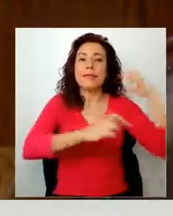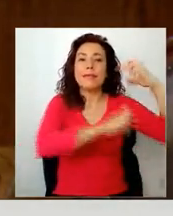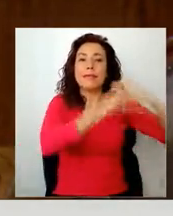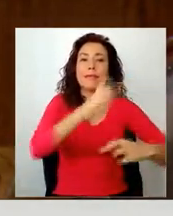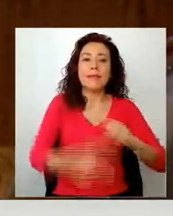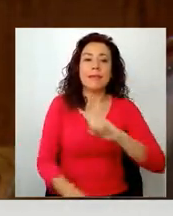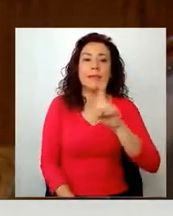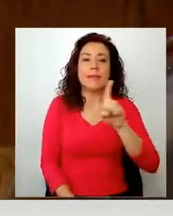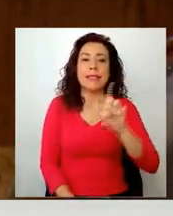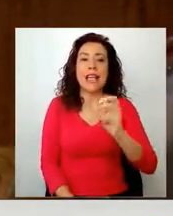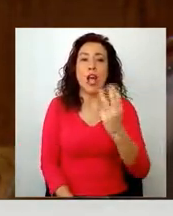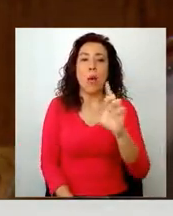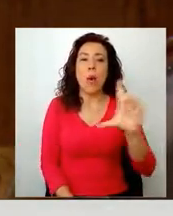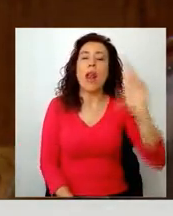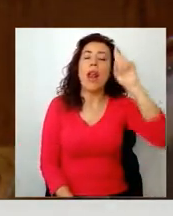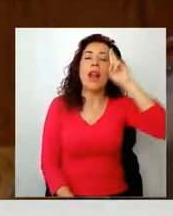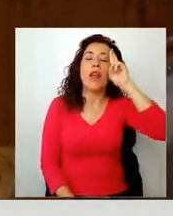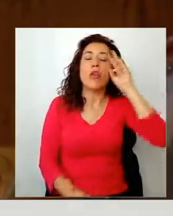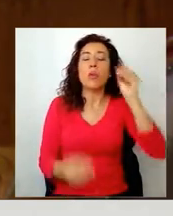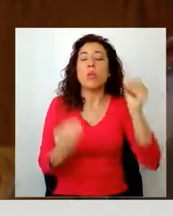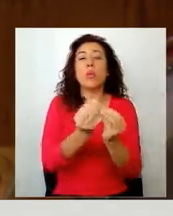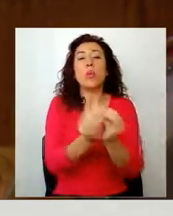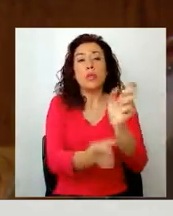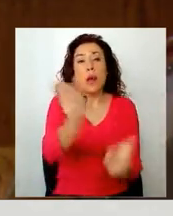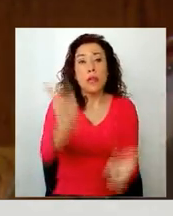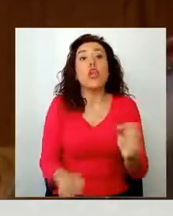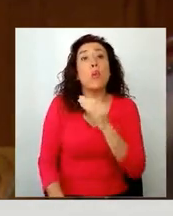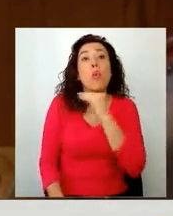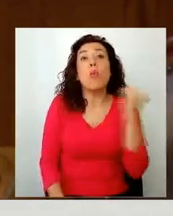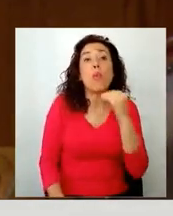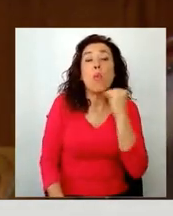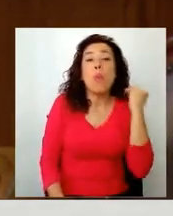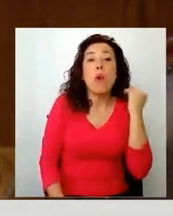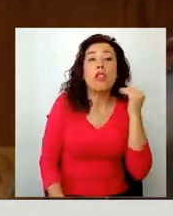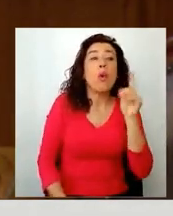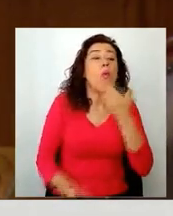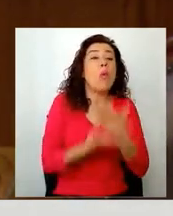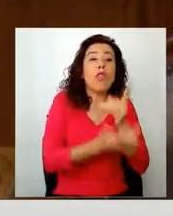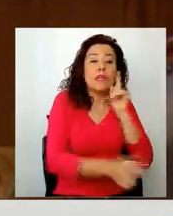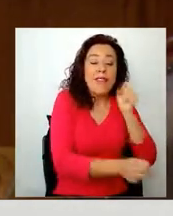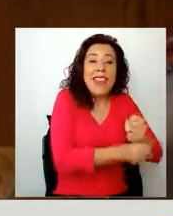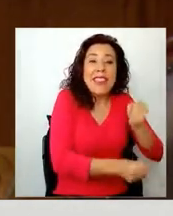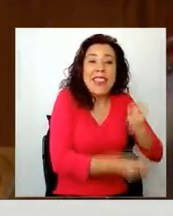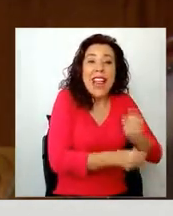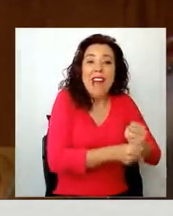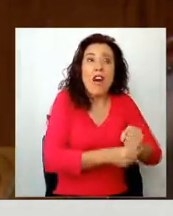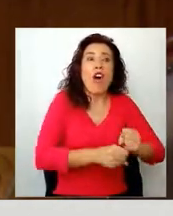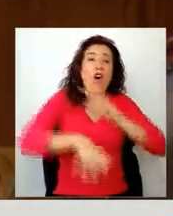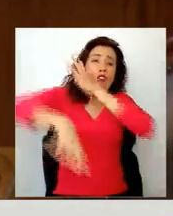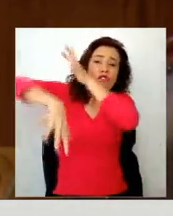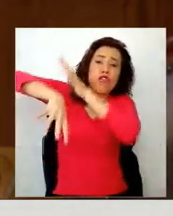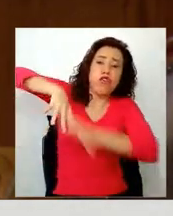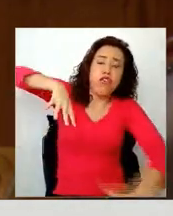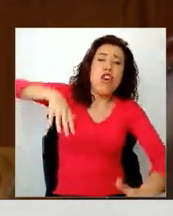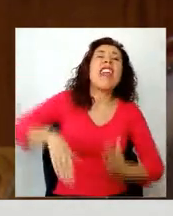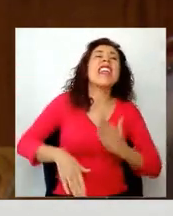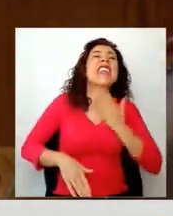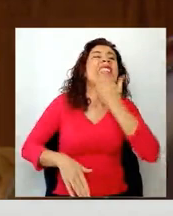recordar a los cientos de trabajadores fallecidos desaparecidos en accidentes laborales rodados avalanchas de nieve aluviones